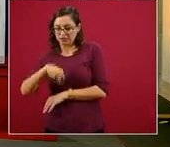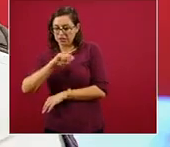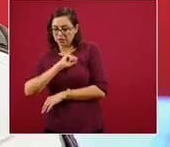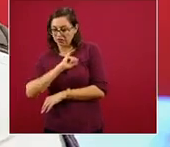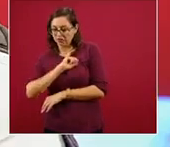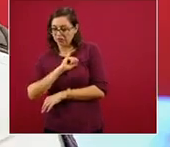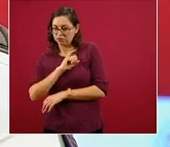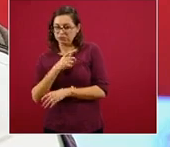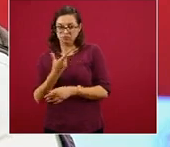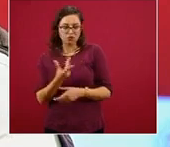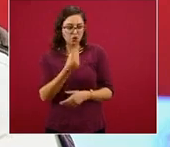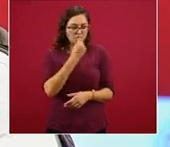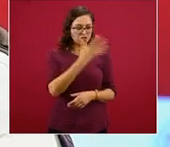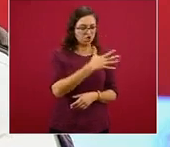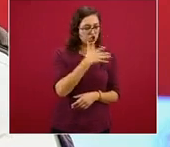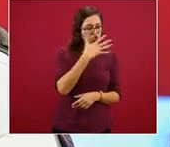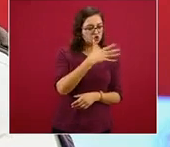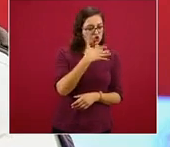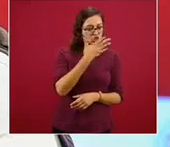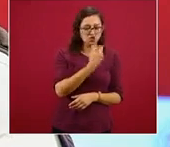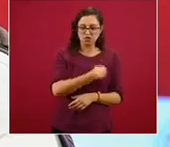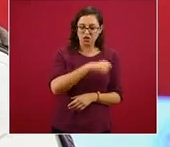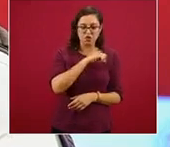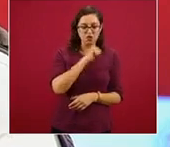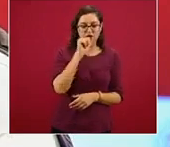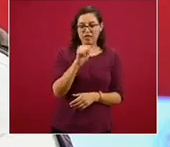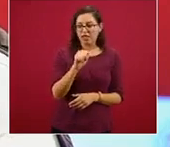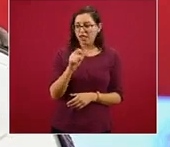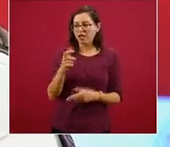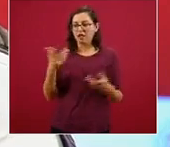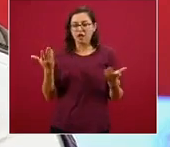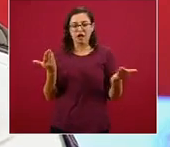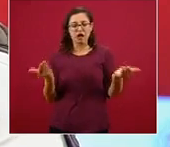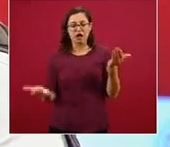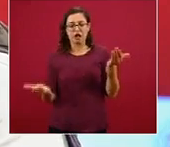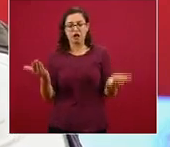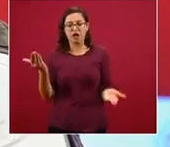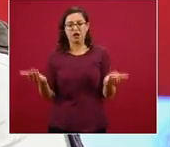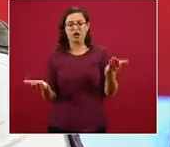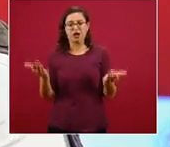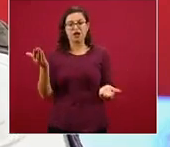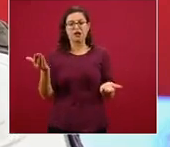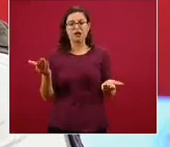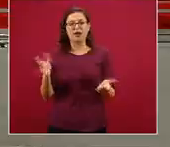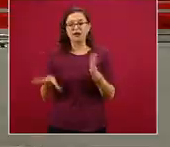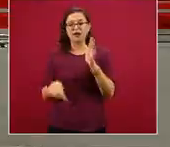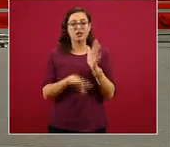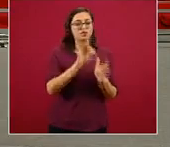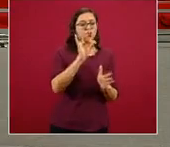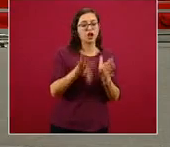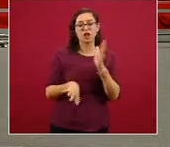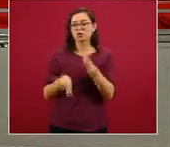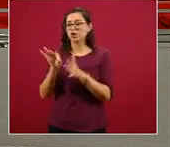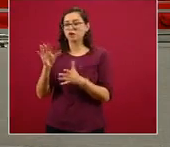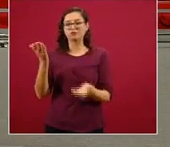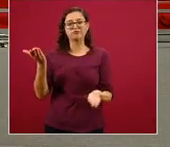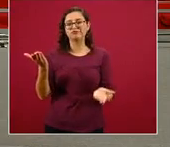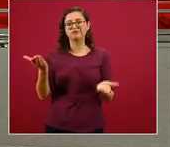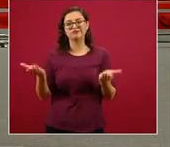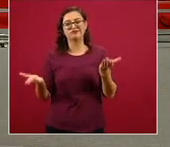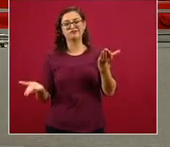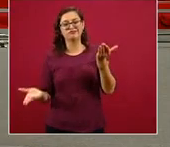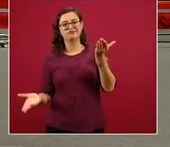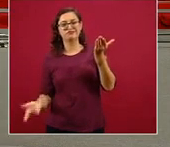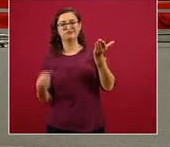o saludables y alimentos que no lo son, y que sabemos que en la actualidad, lamentablemente, en nuestro país este balance pues no es el